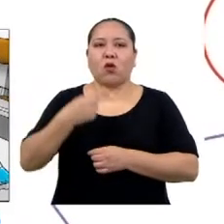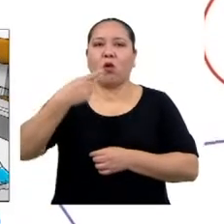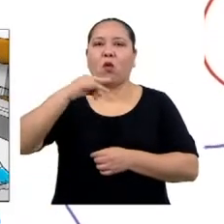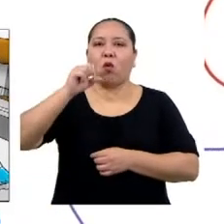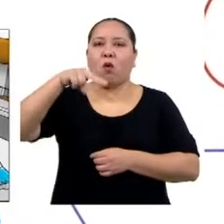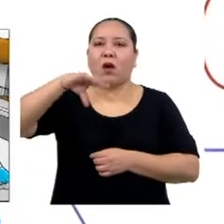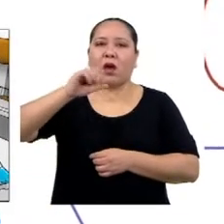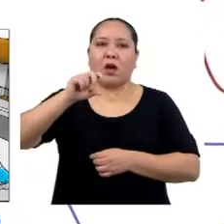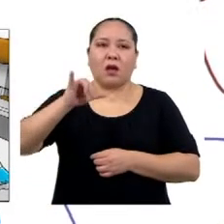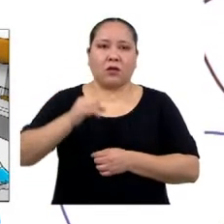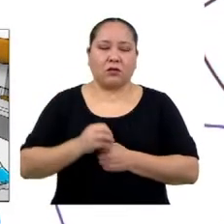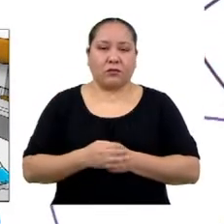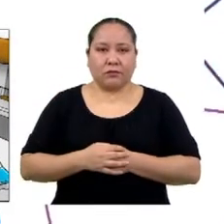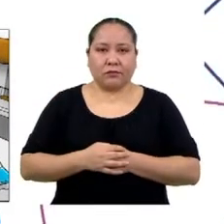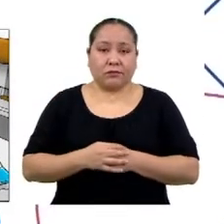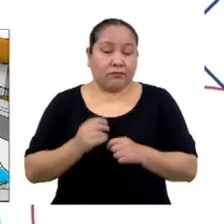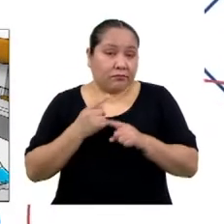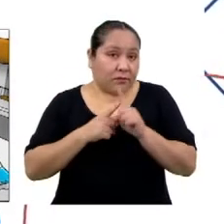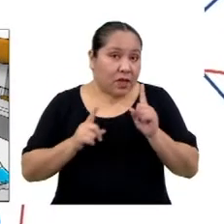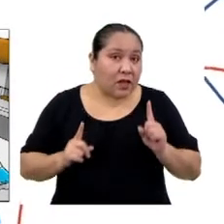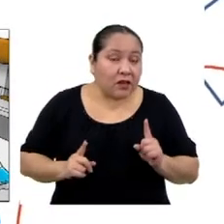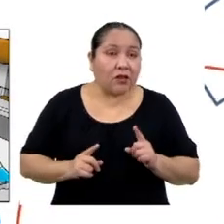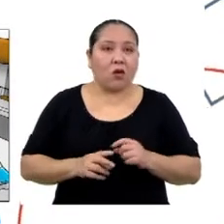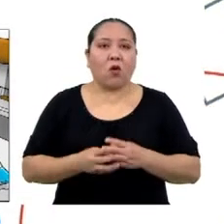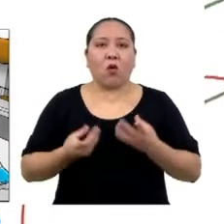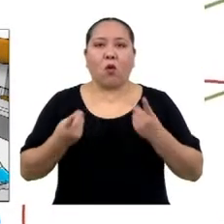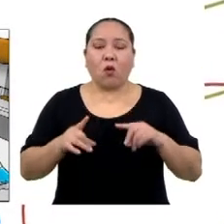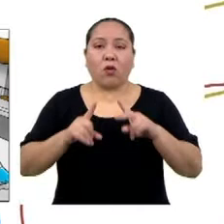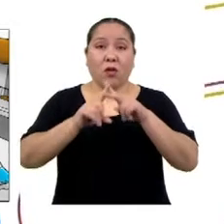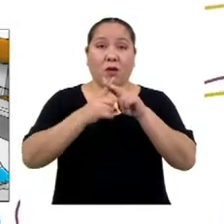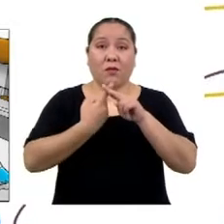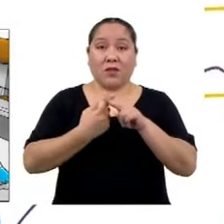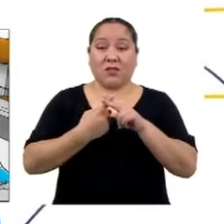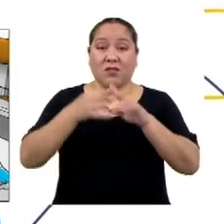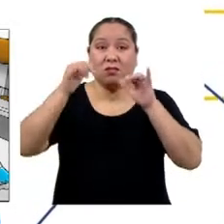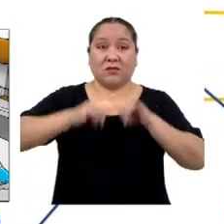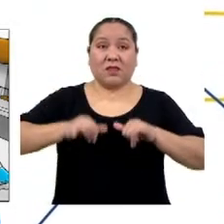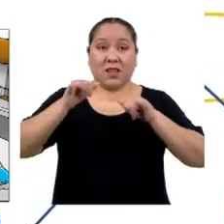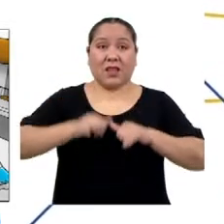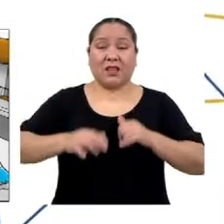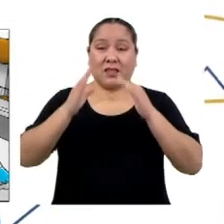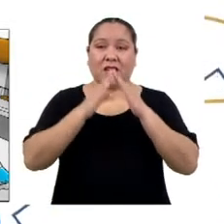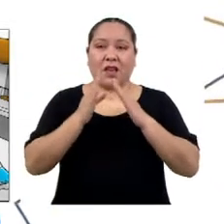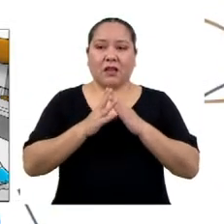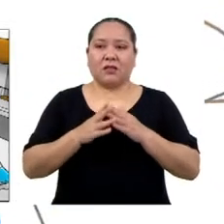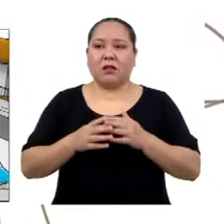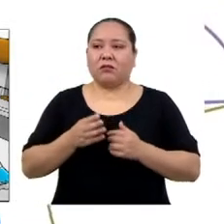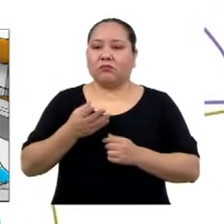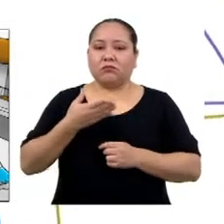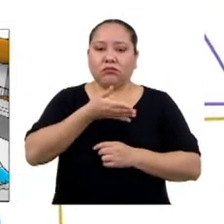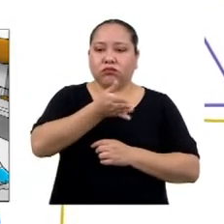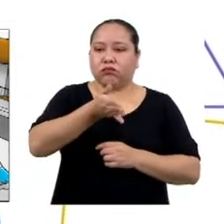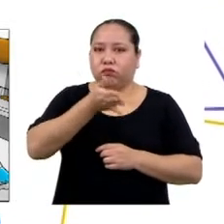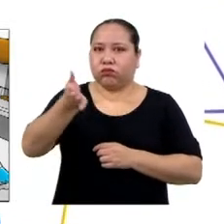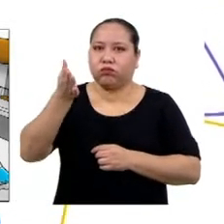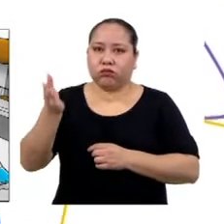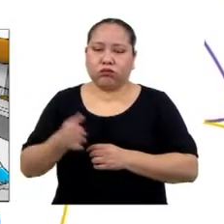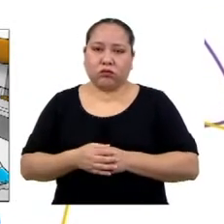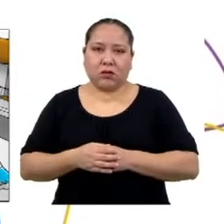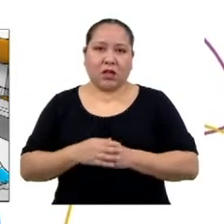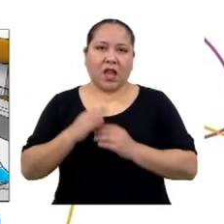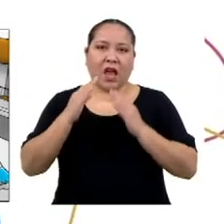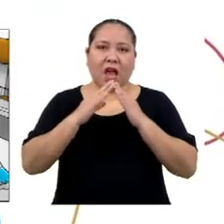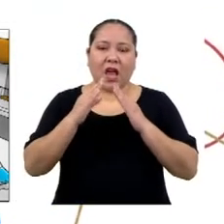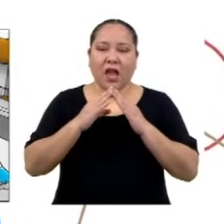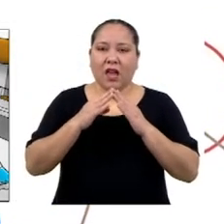Huancayo. Sin embargo, cuando se inició la cuarentena y el tránsito de personas y vehículos estaba